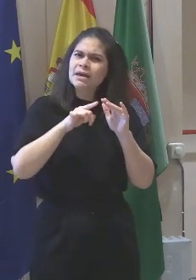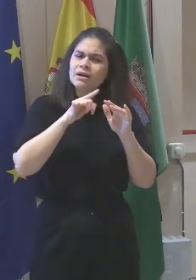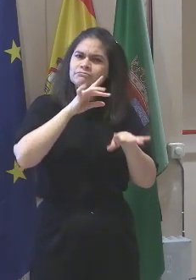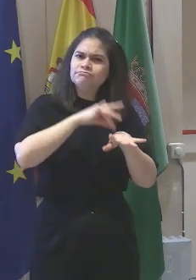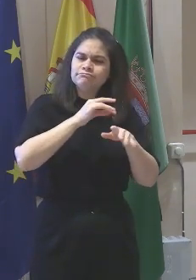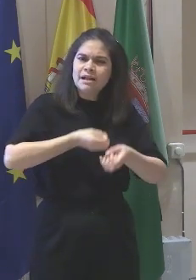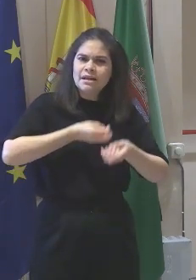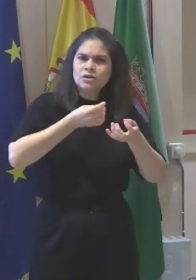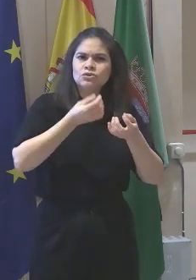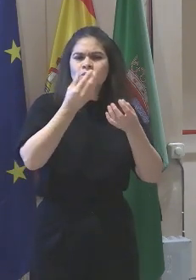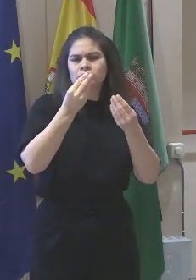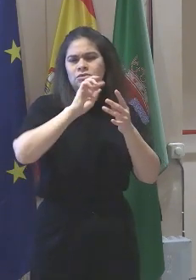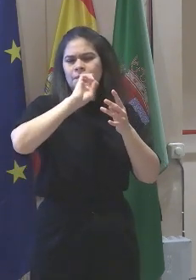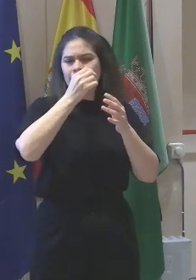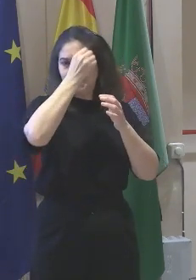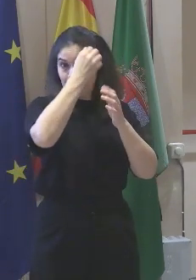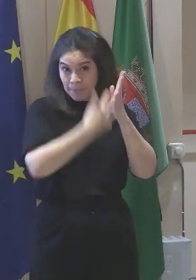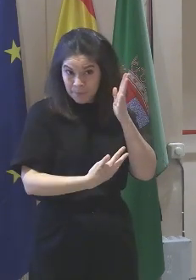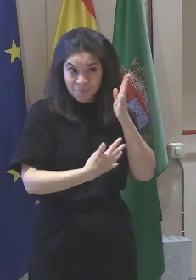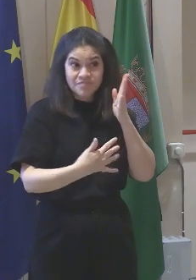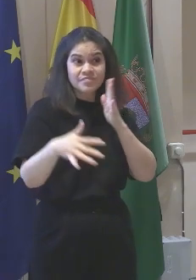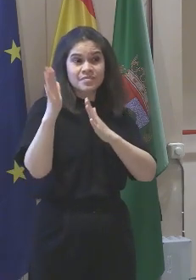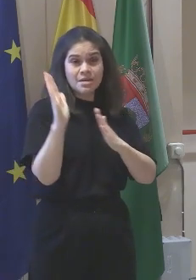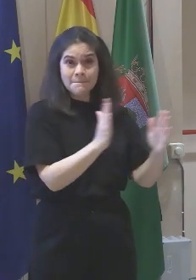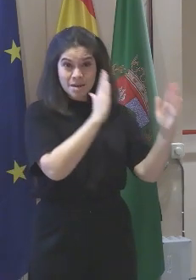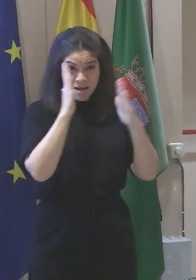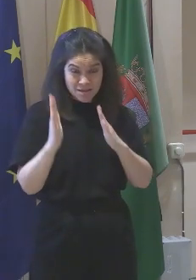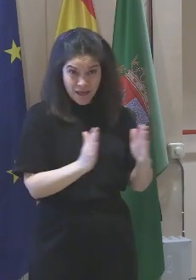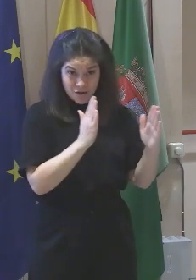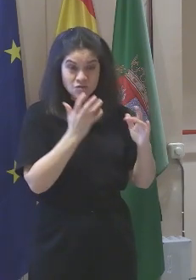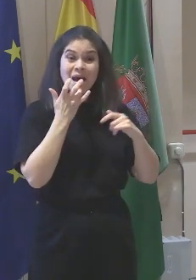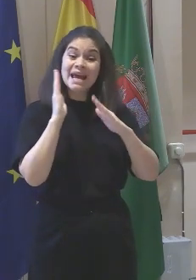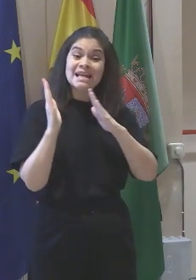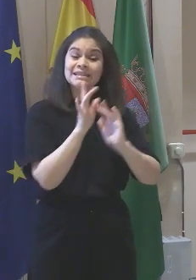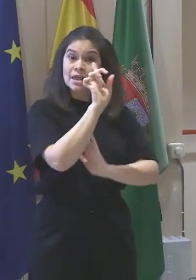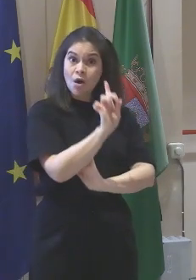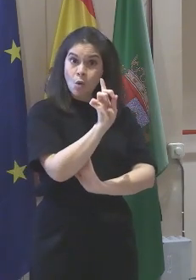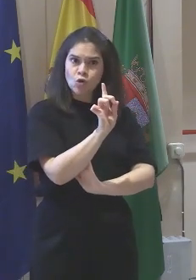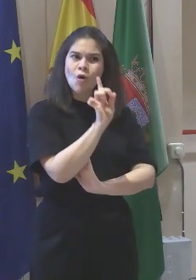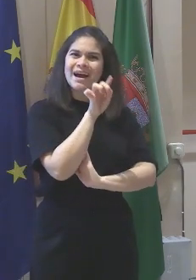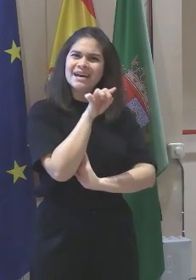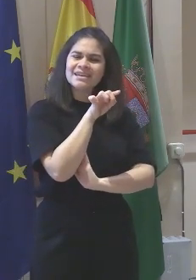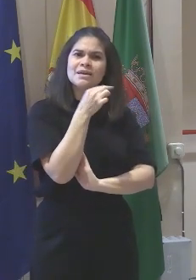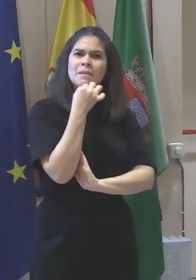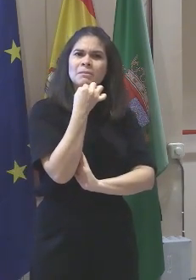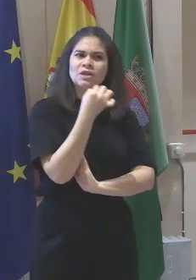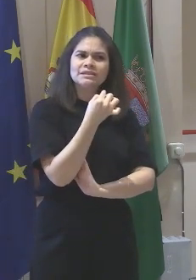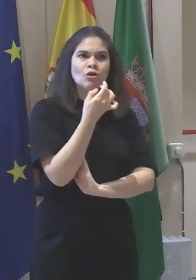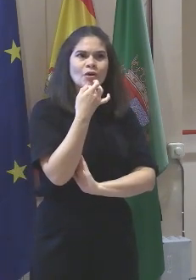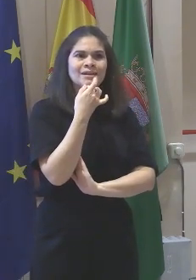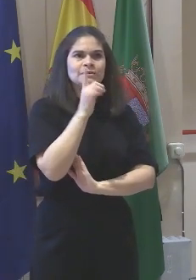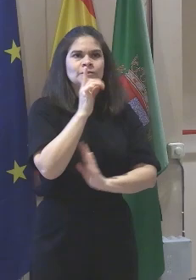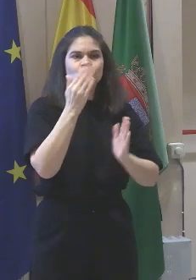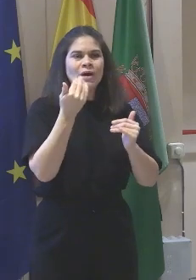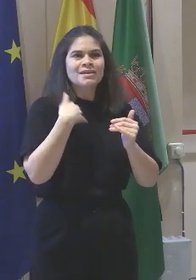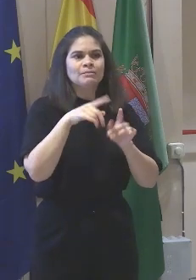de estadios. En el estadio 1 va a ser, digamos que el estadio 1 va a marcar ese punto de no retorno. En